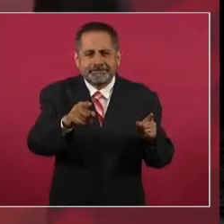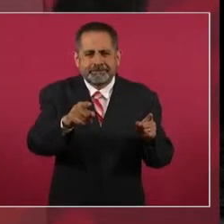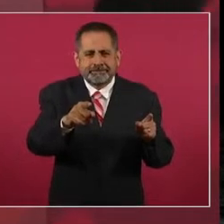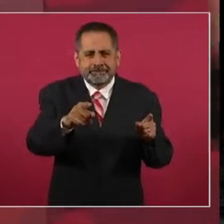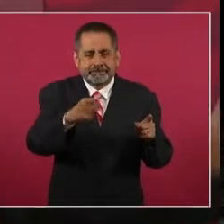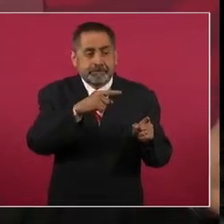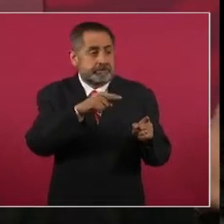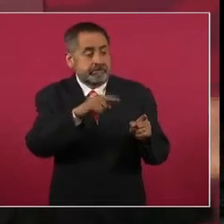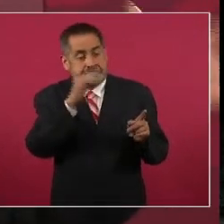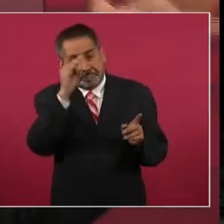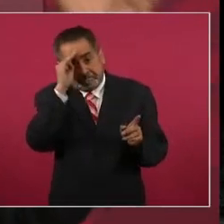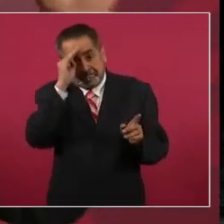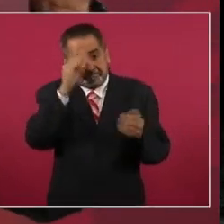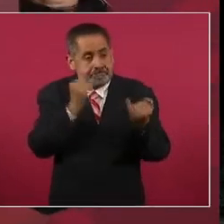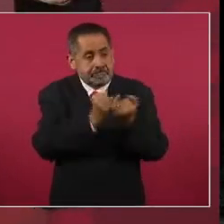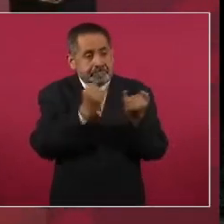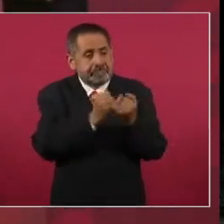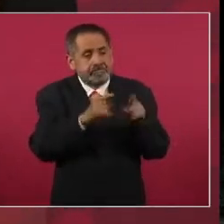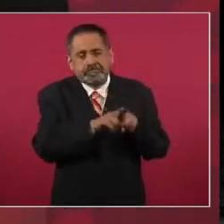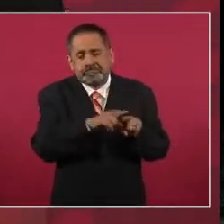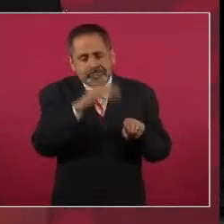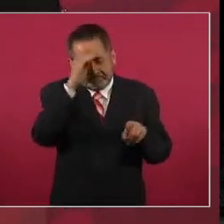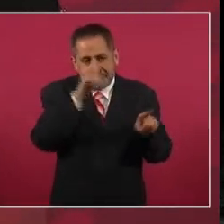piensa igual